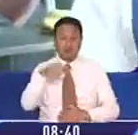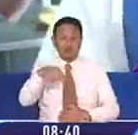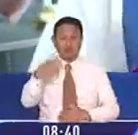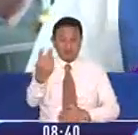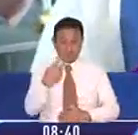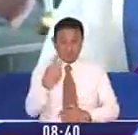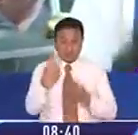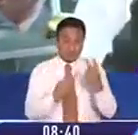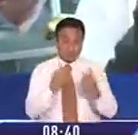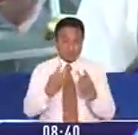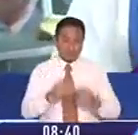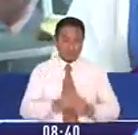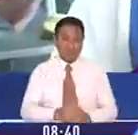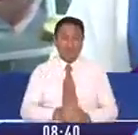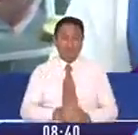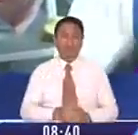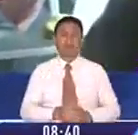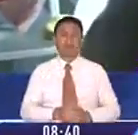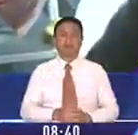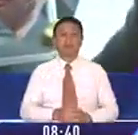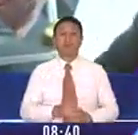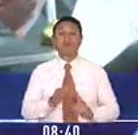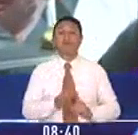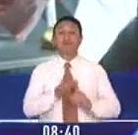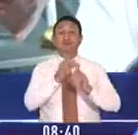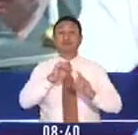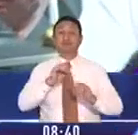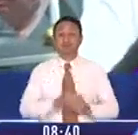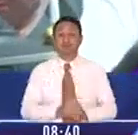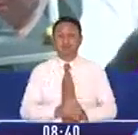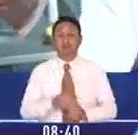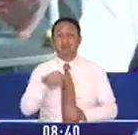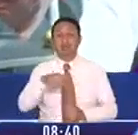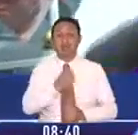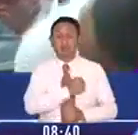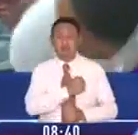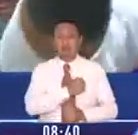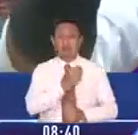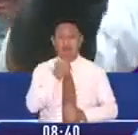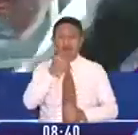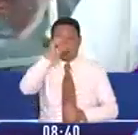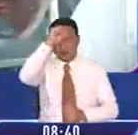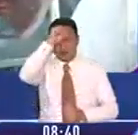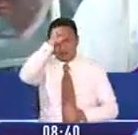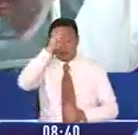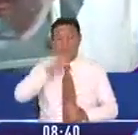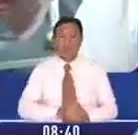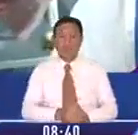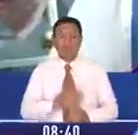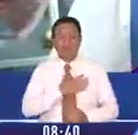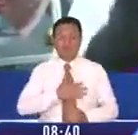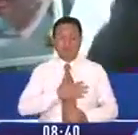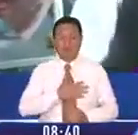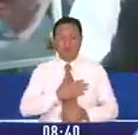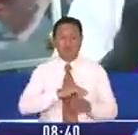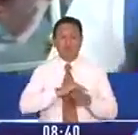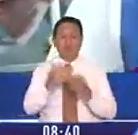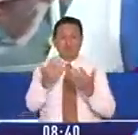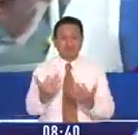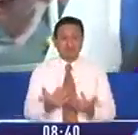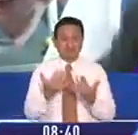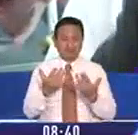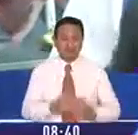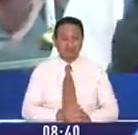que vengan y que nos visiten, especialmente que es lo tradicional, el hornado. Por favor, les estamos